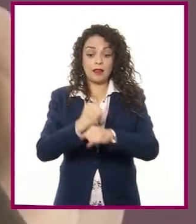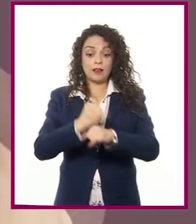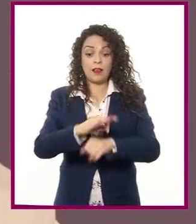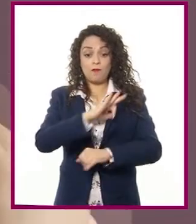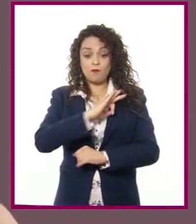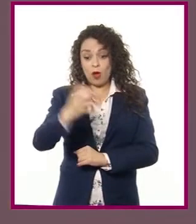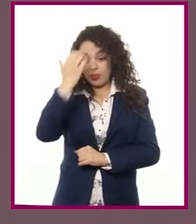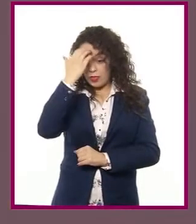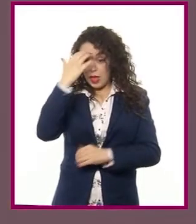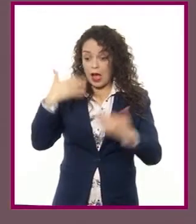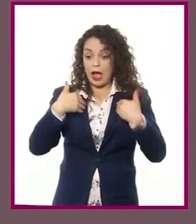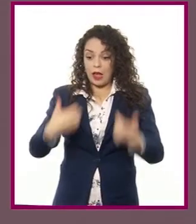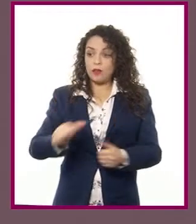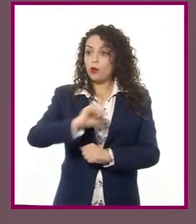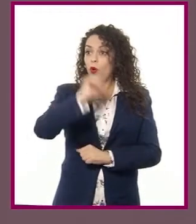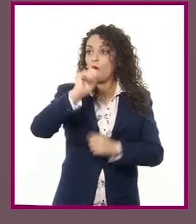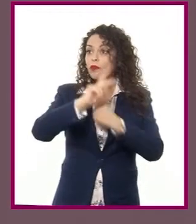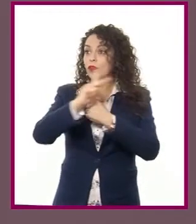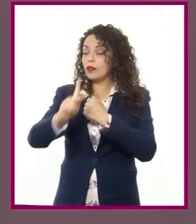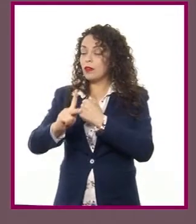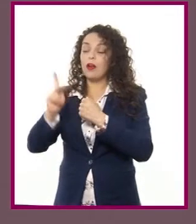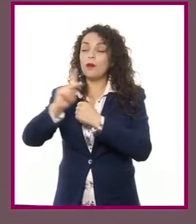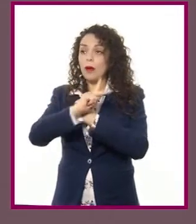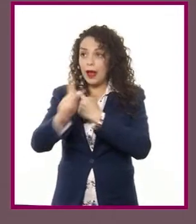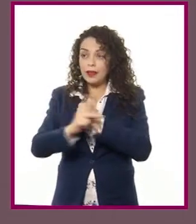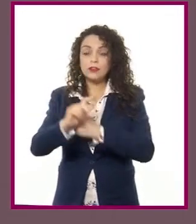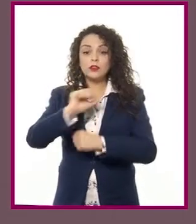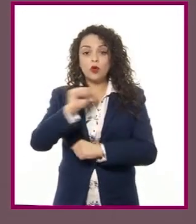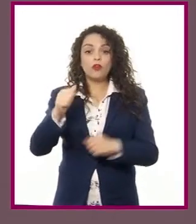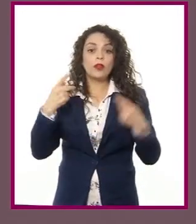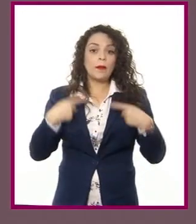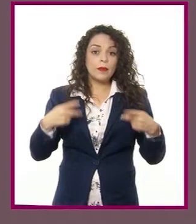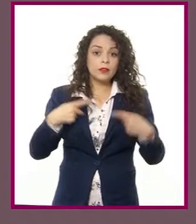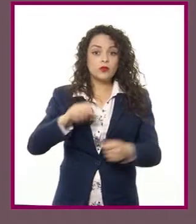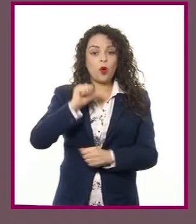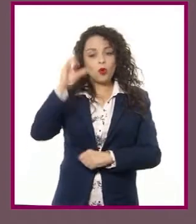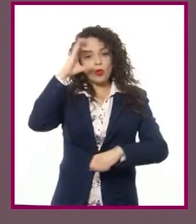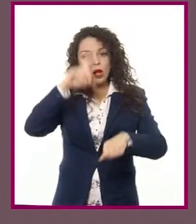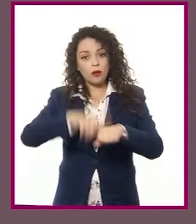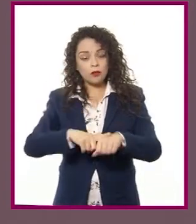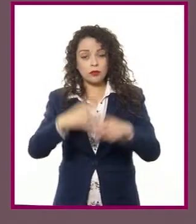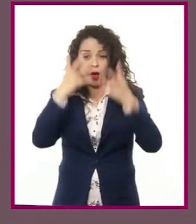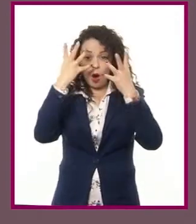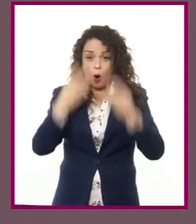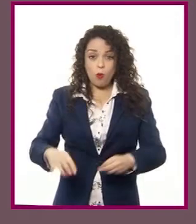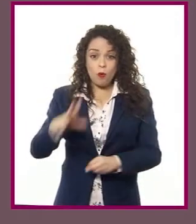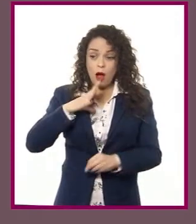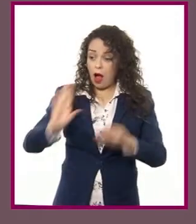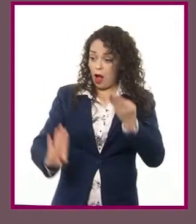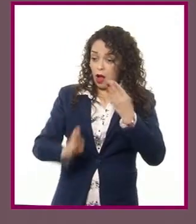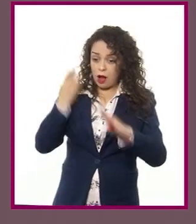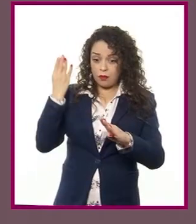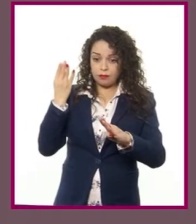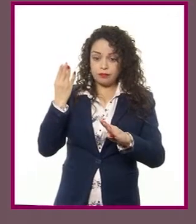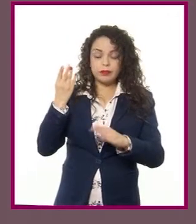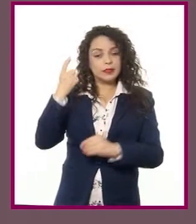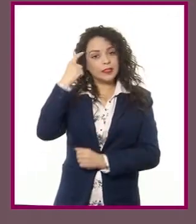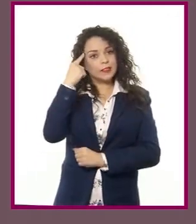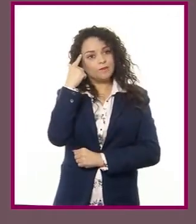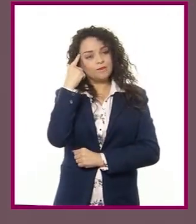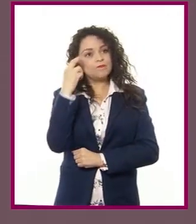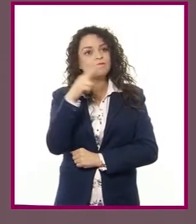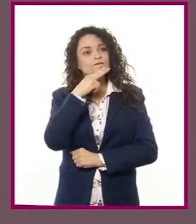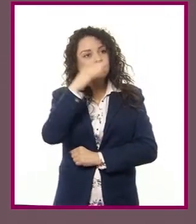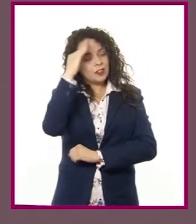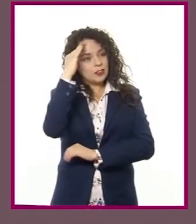y comprender a otras personas y otras culturas, es tanta la diversidad del mundo que resulta mejor pensar ya no en